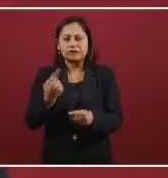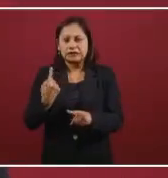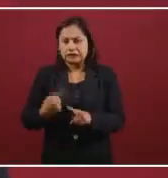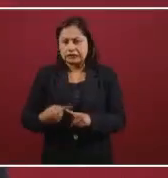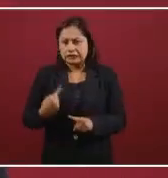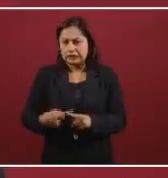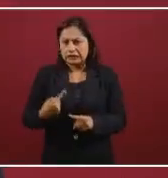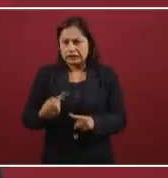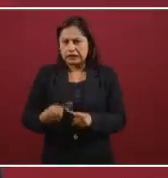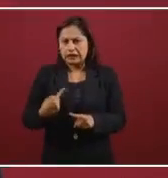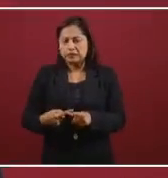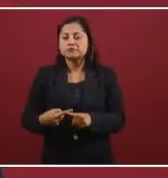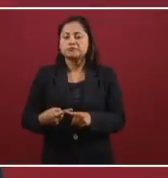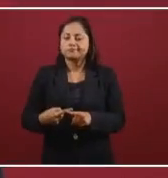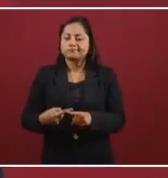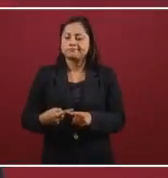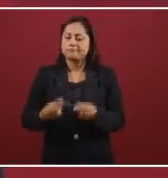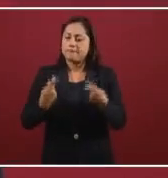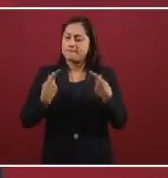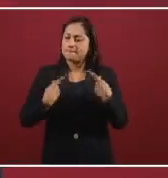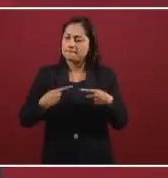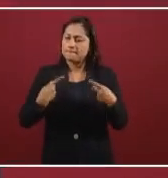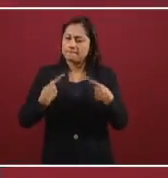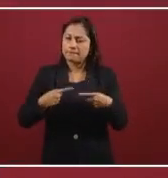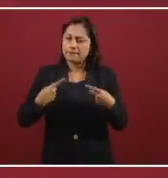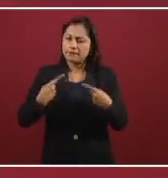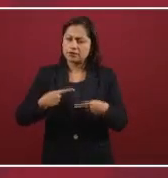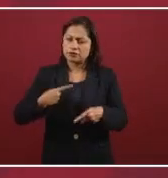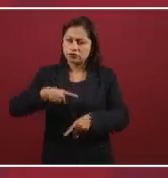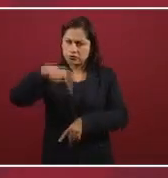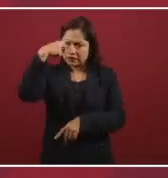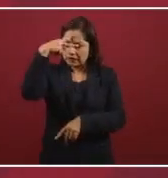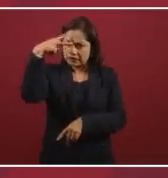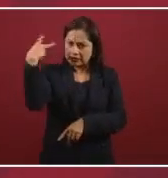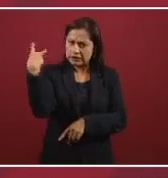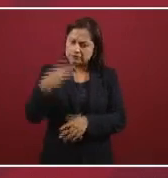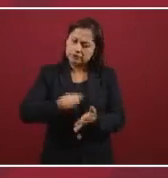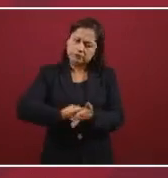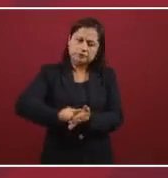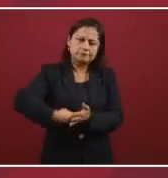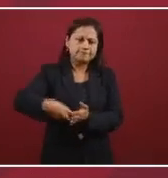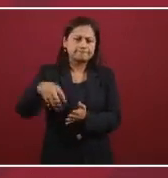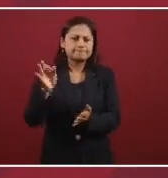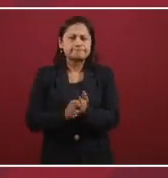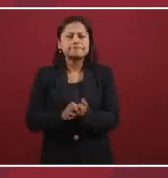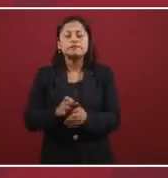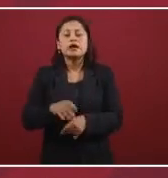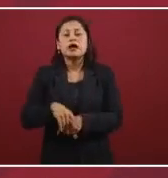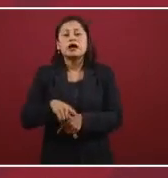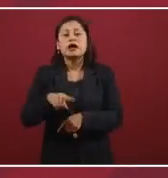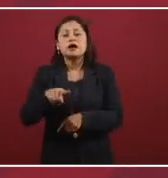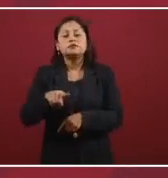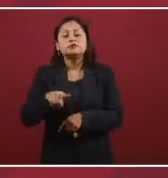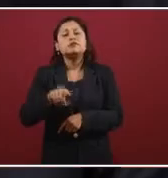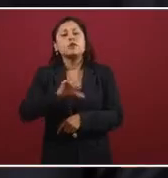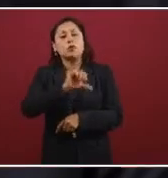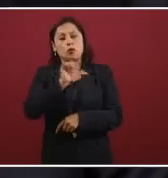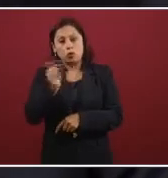nuestros héroes más destacados y conocidos, sino